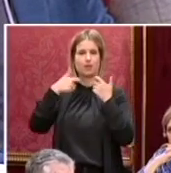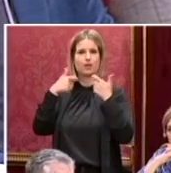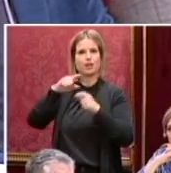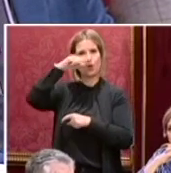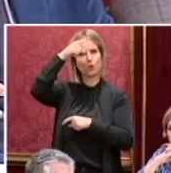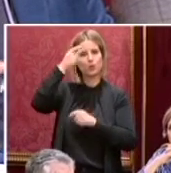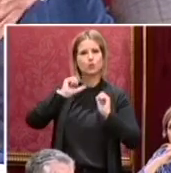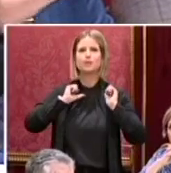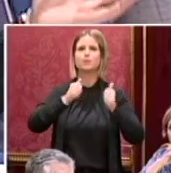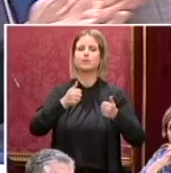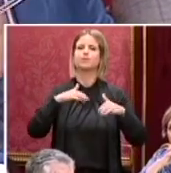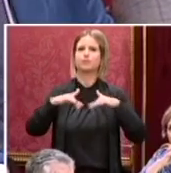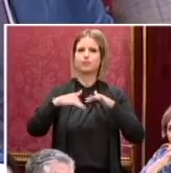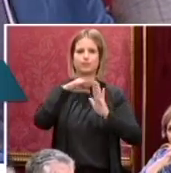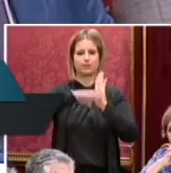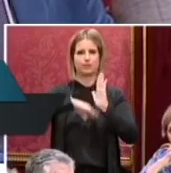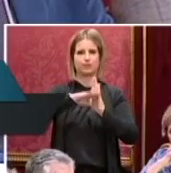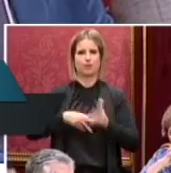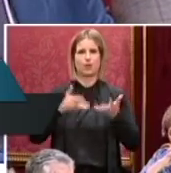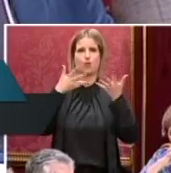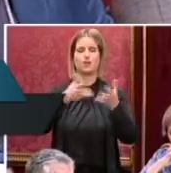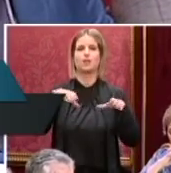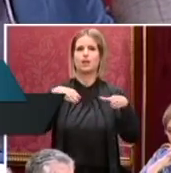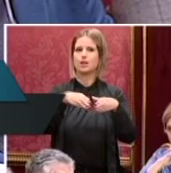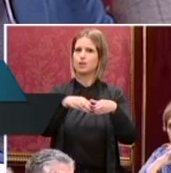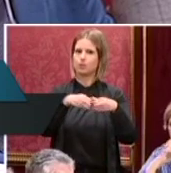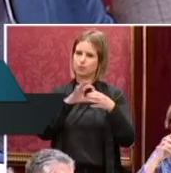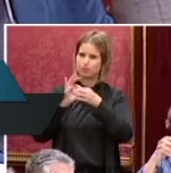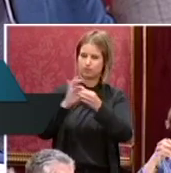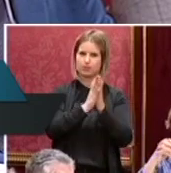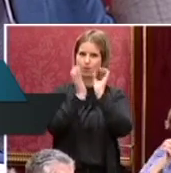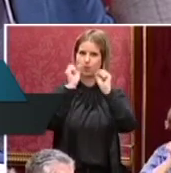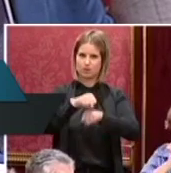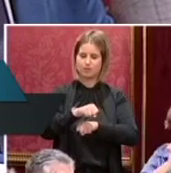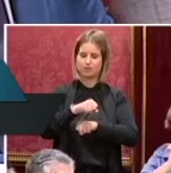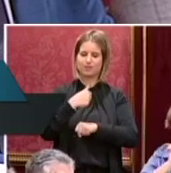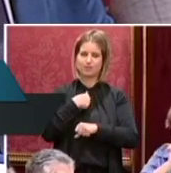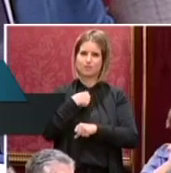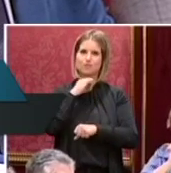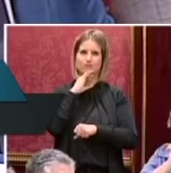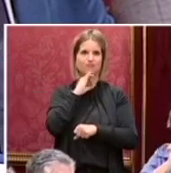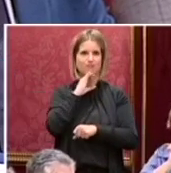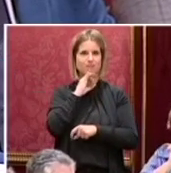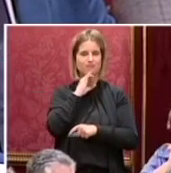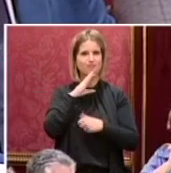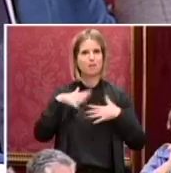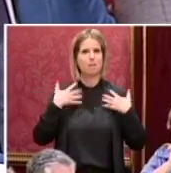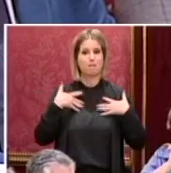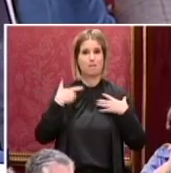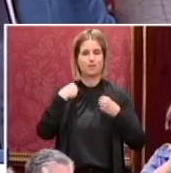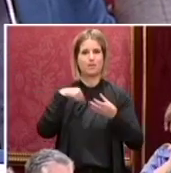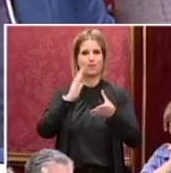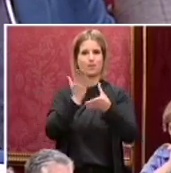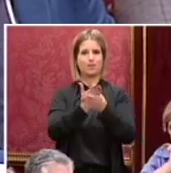en marcha, ponerlo a disposición de la corporación y hacerlo de forma consensuada. Por tanto, me alegro mucho de que este expediente